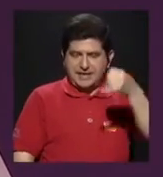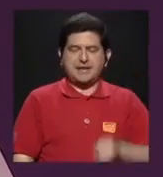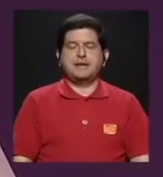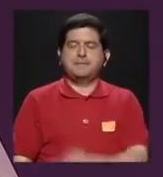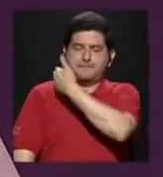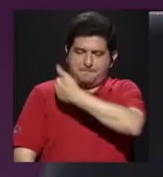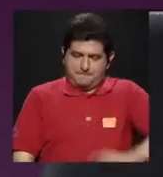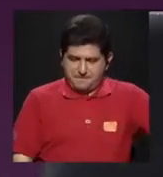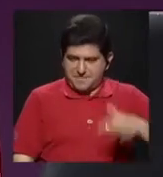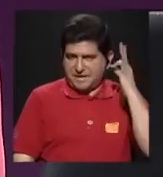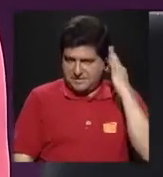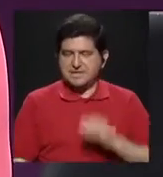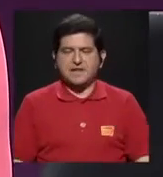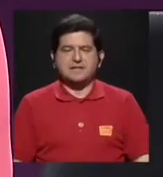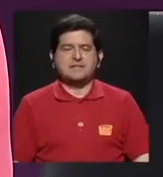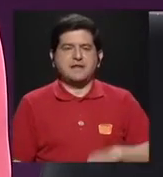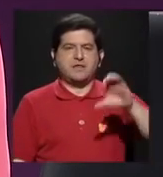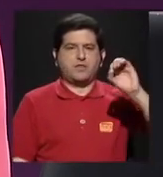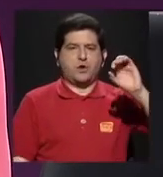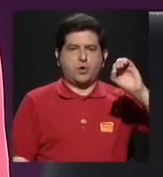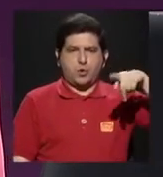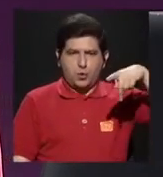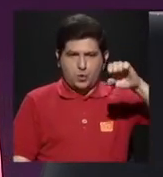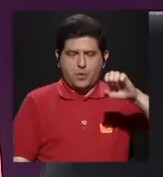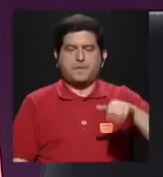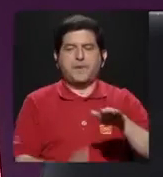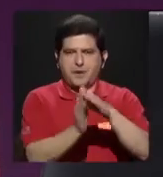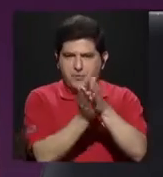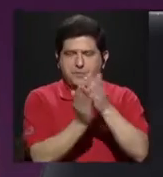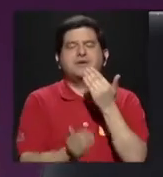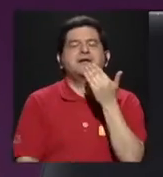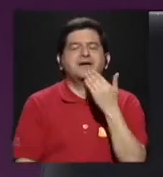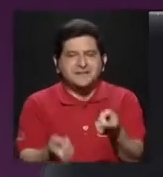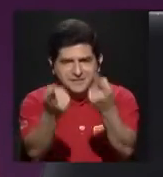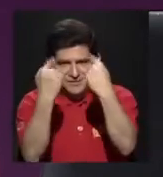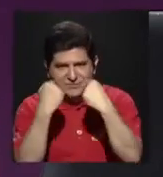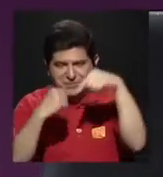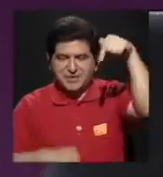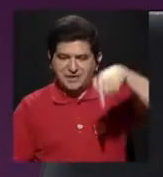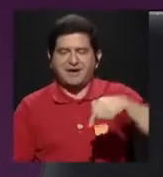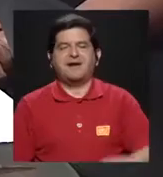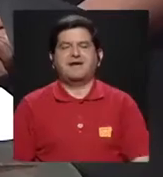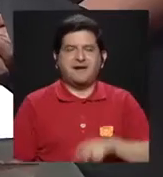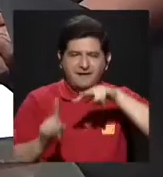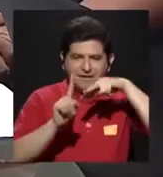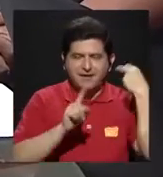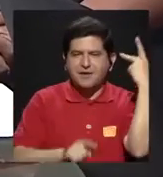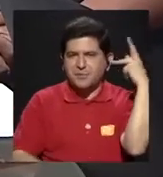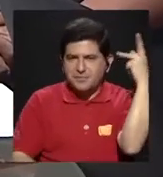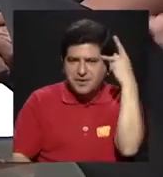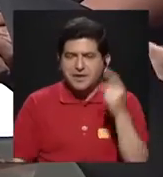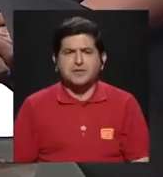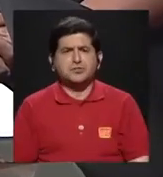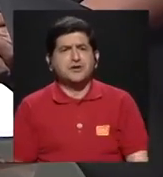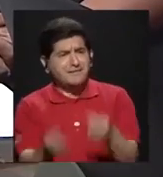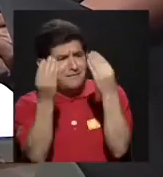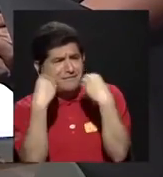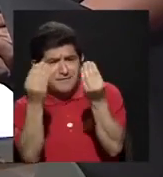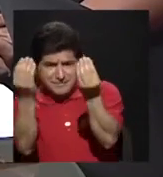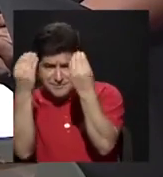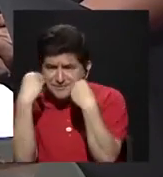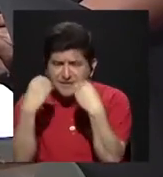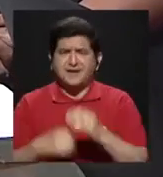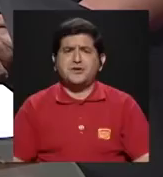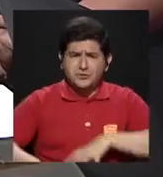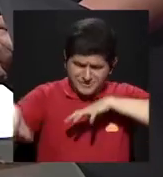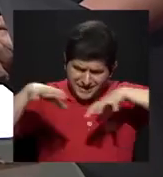Coope Moluscos. Muchas gracias a ustedes por estar con nosotras acá en Miradas Políticas y por venirnos a enseñar de